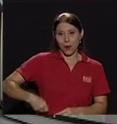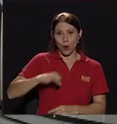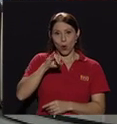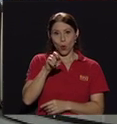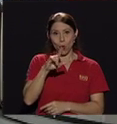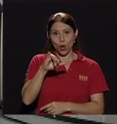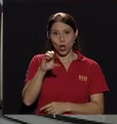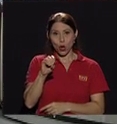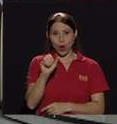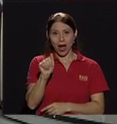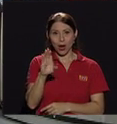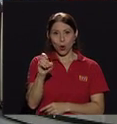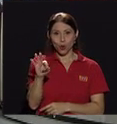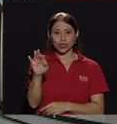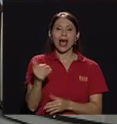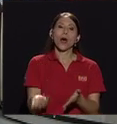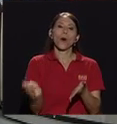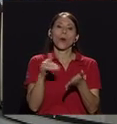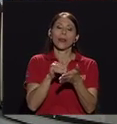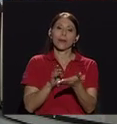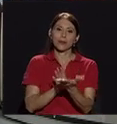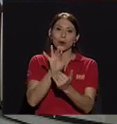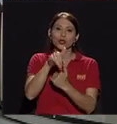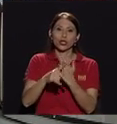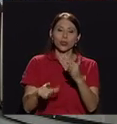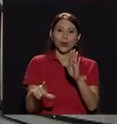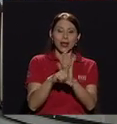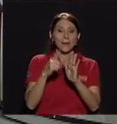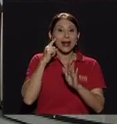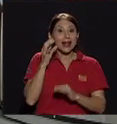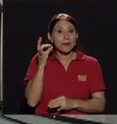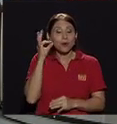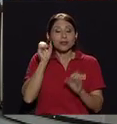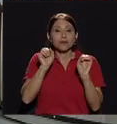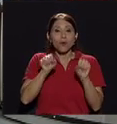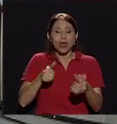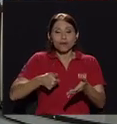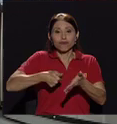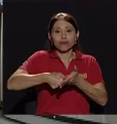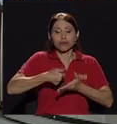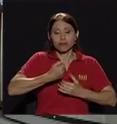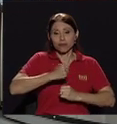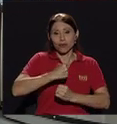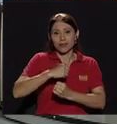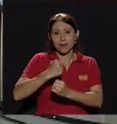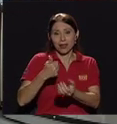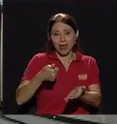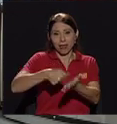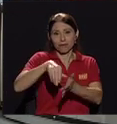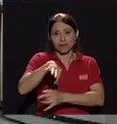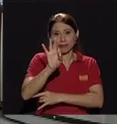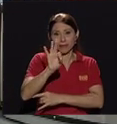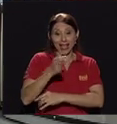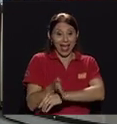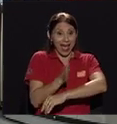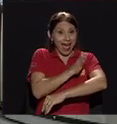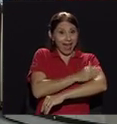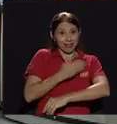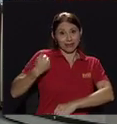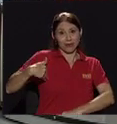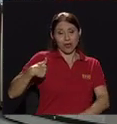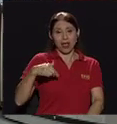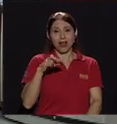ley para que puedan votar las mujeres en elecciones municipales. Antes de ese periodo, don Ricardo